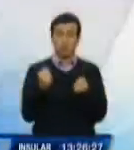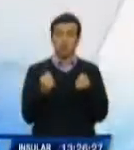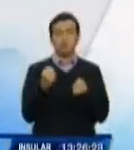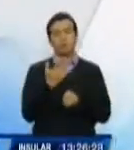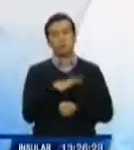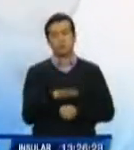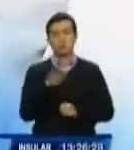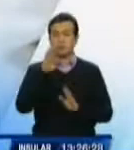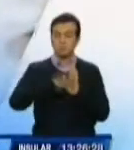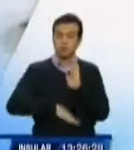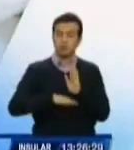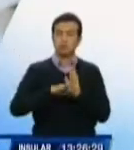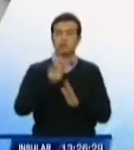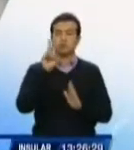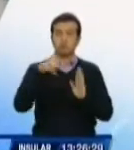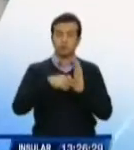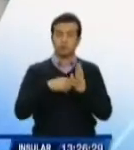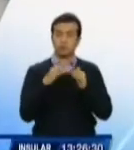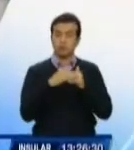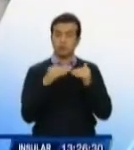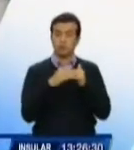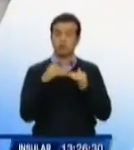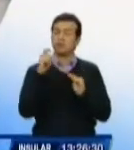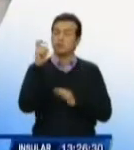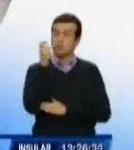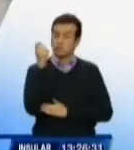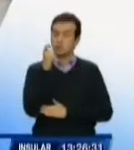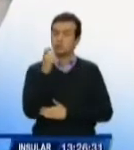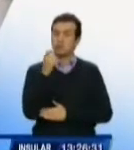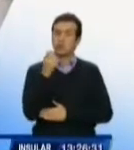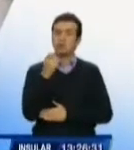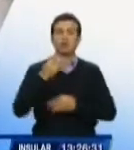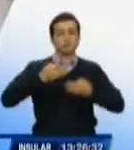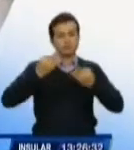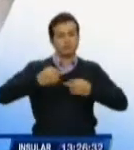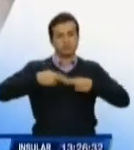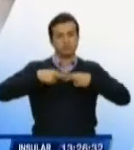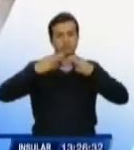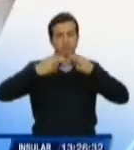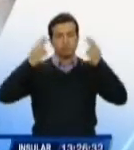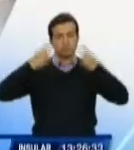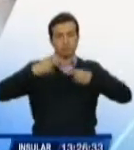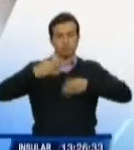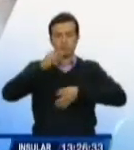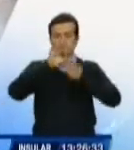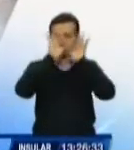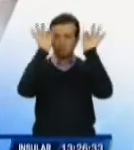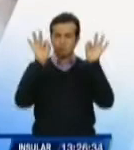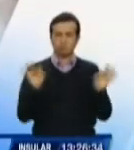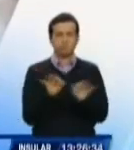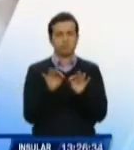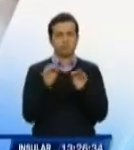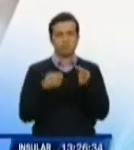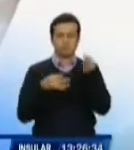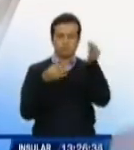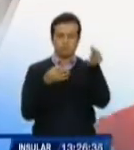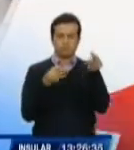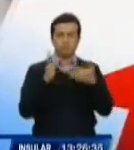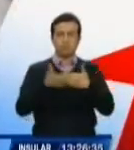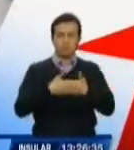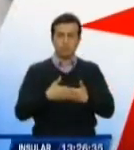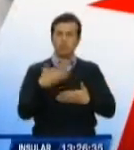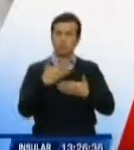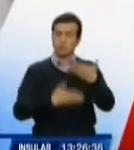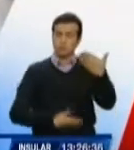valor sea menor o igual a $2,000, deberá presentar la declaración aduanera simplificada y adjuntar los documentos solicitados por la aduana.